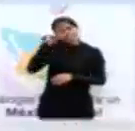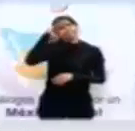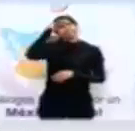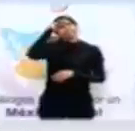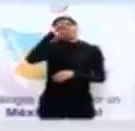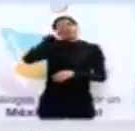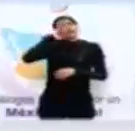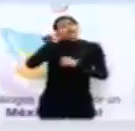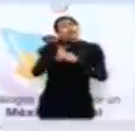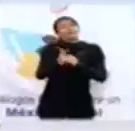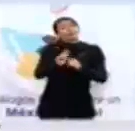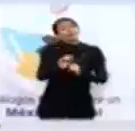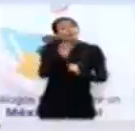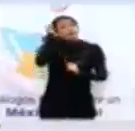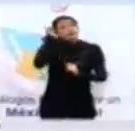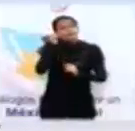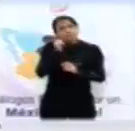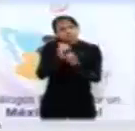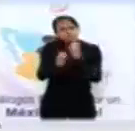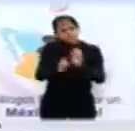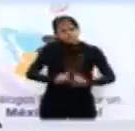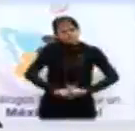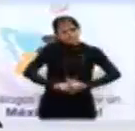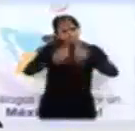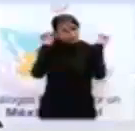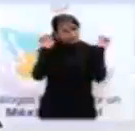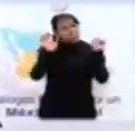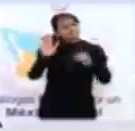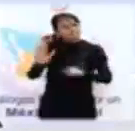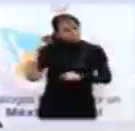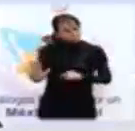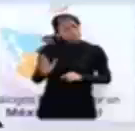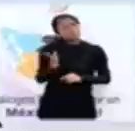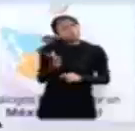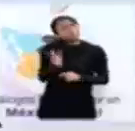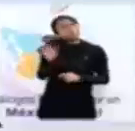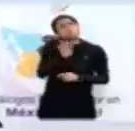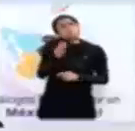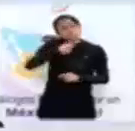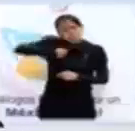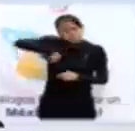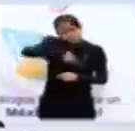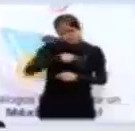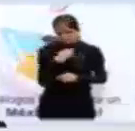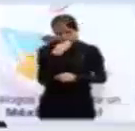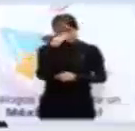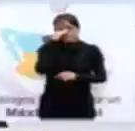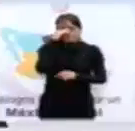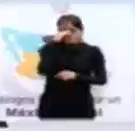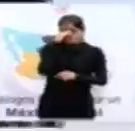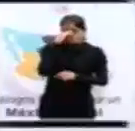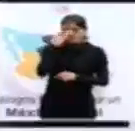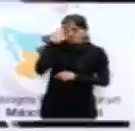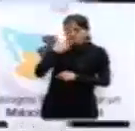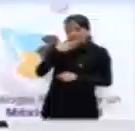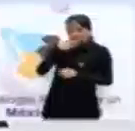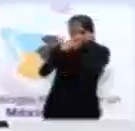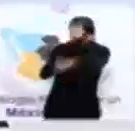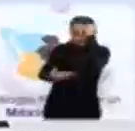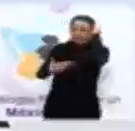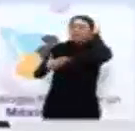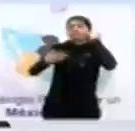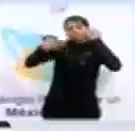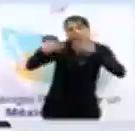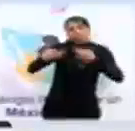que hay en el campo. Y preguntarnos si el bienestar del campo y el bienestar del funcionamiento